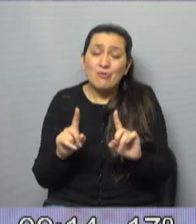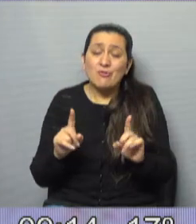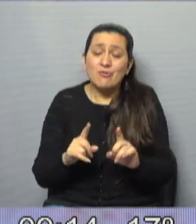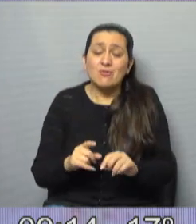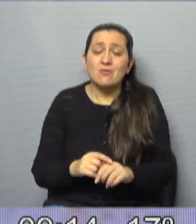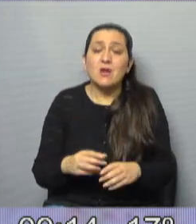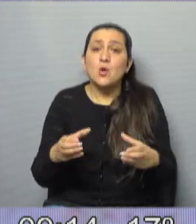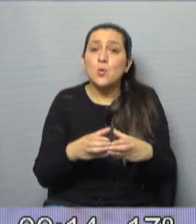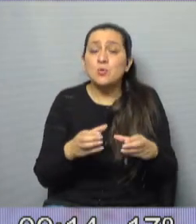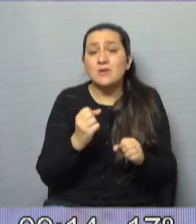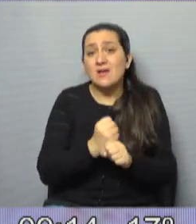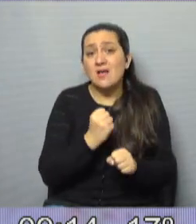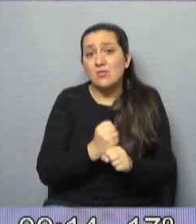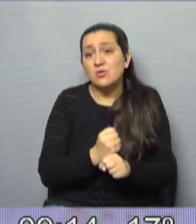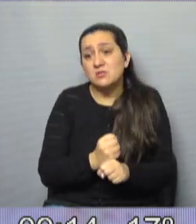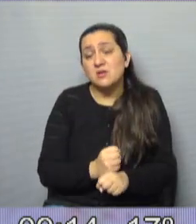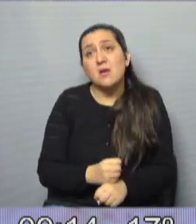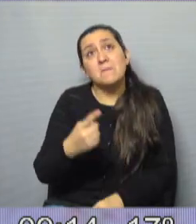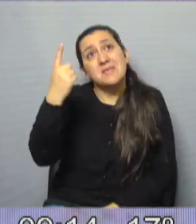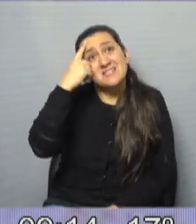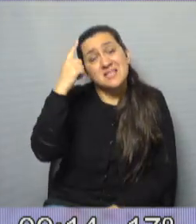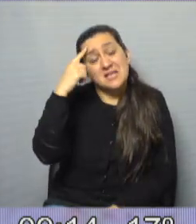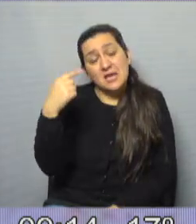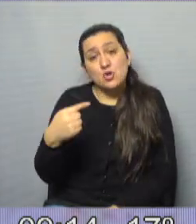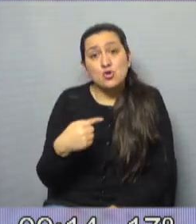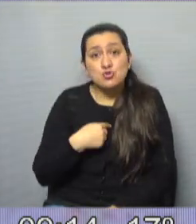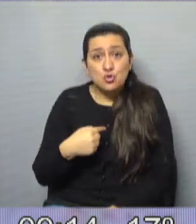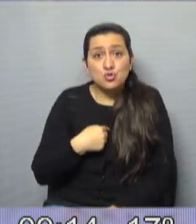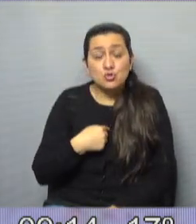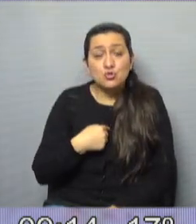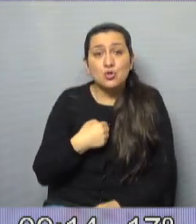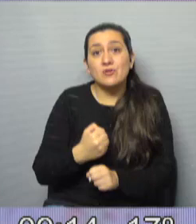trabajadora nos creó un mote de que somos